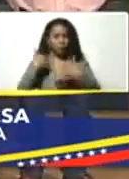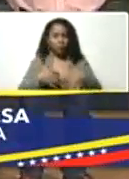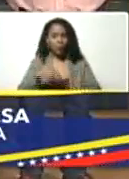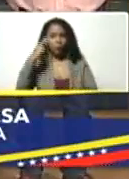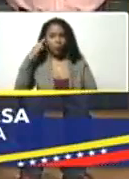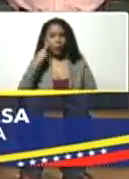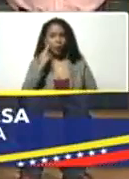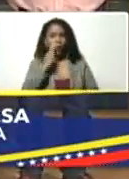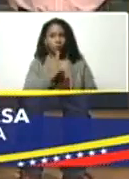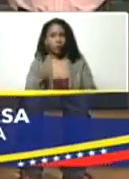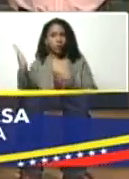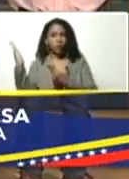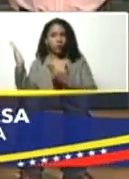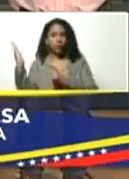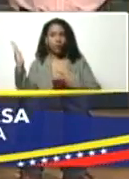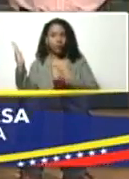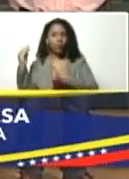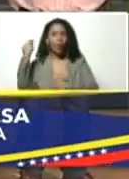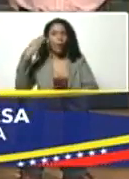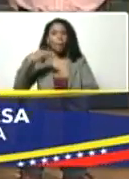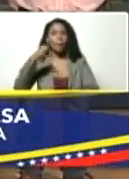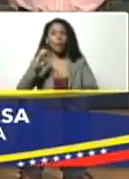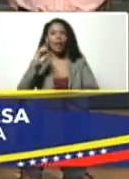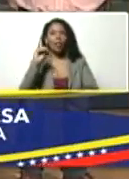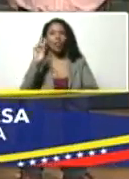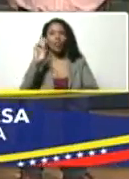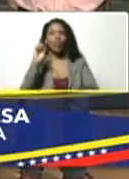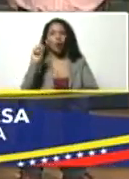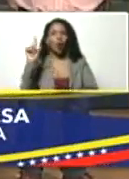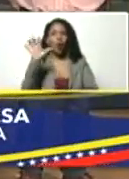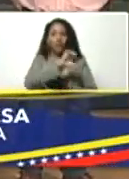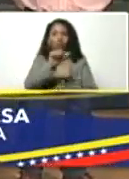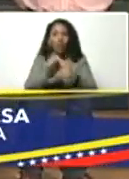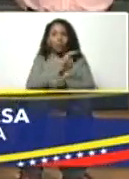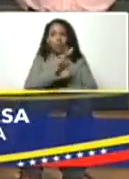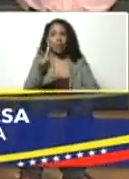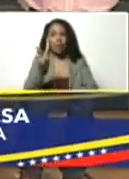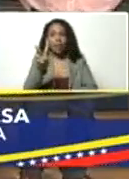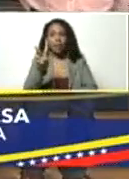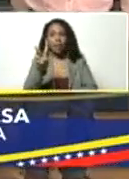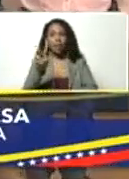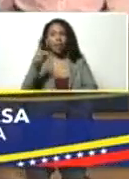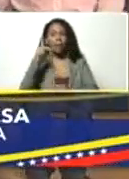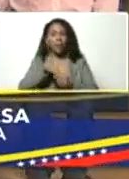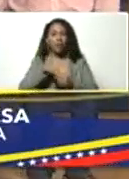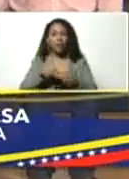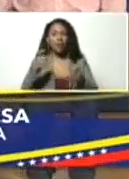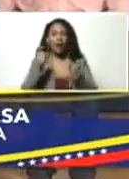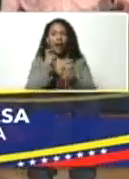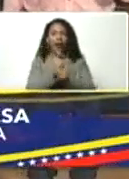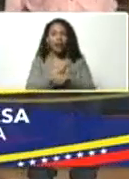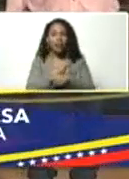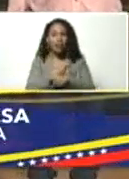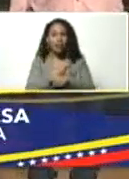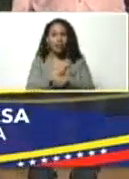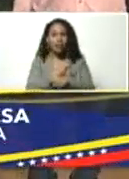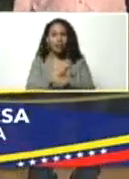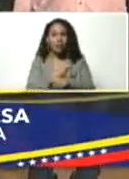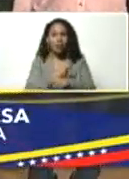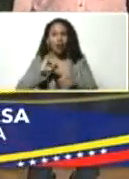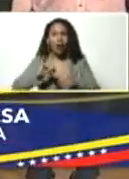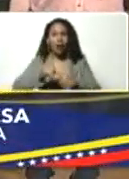bolivariano, Pedro Rafael Tellechea Ruiz. Está el vicepresidente de PDVSA Gas, el ingeniero